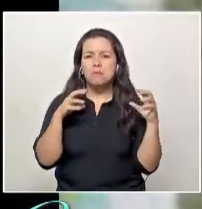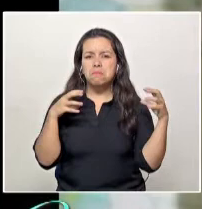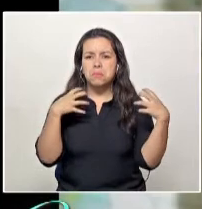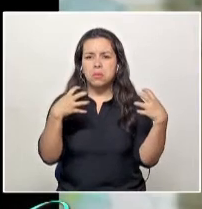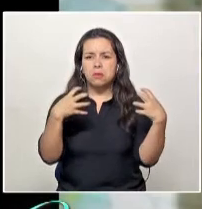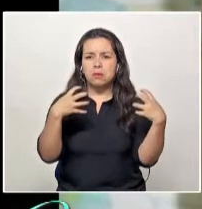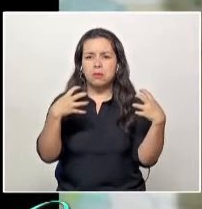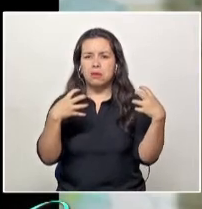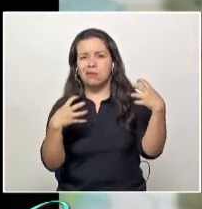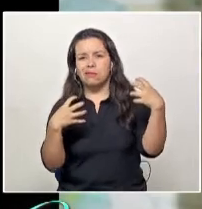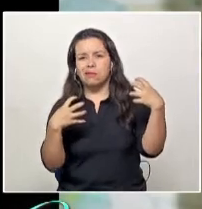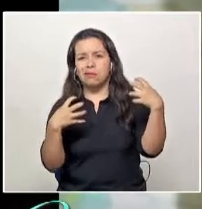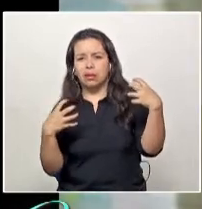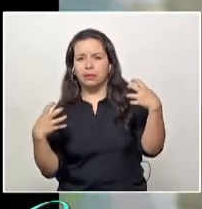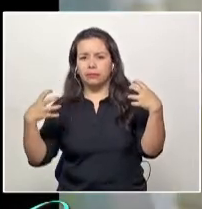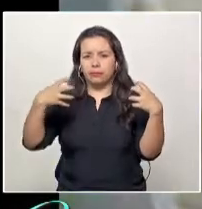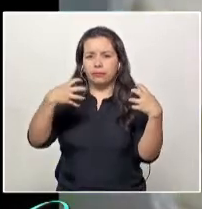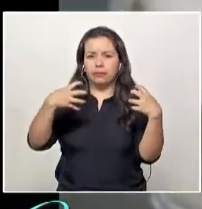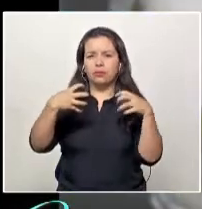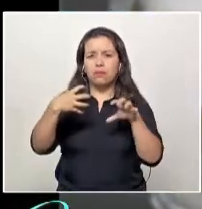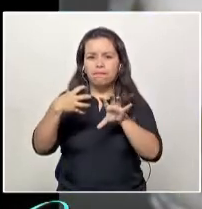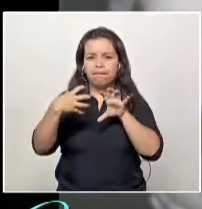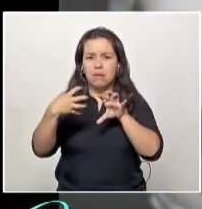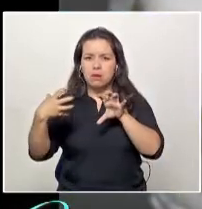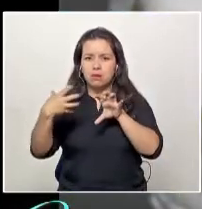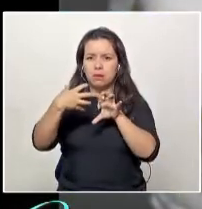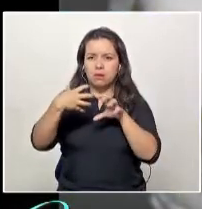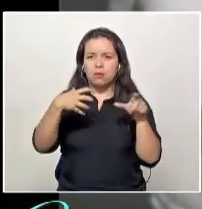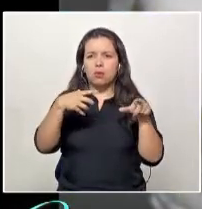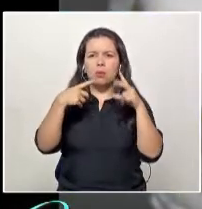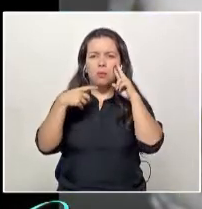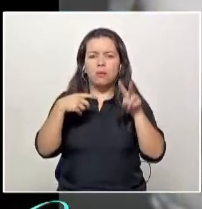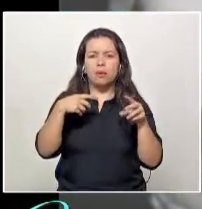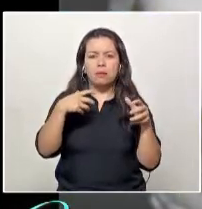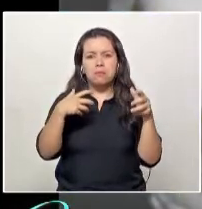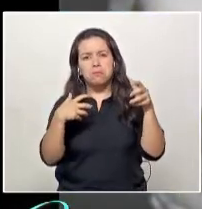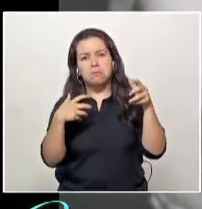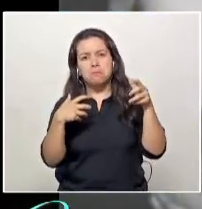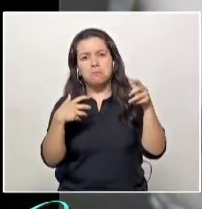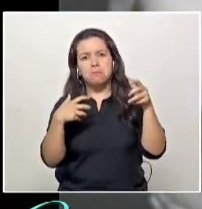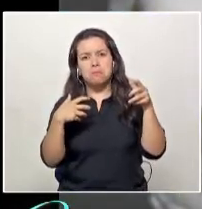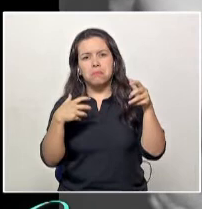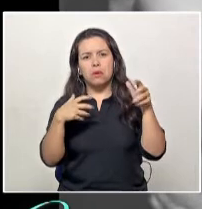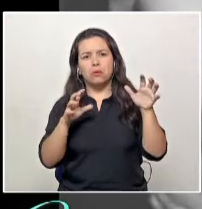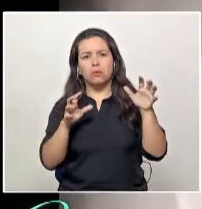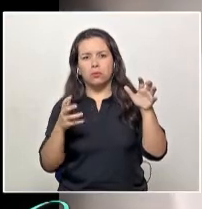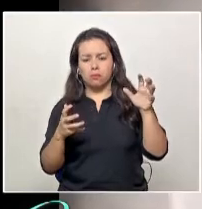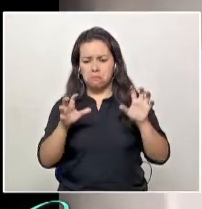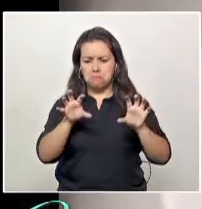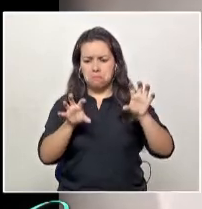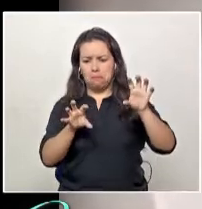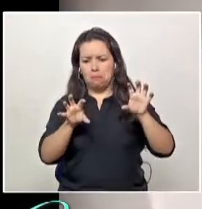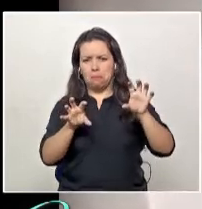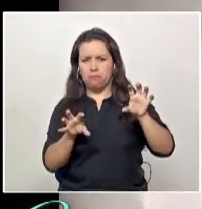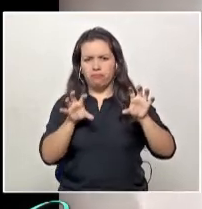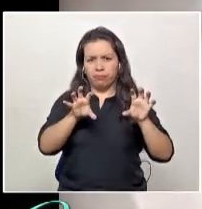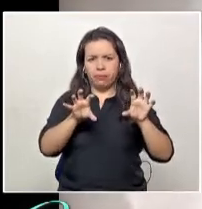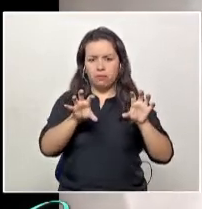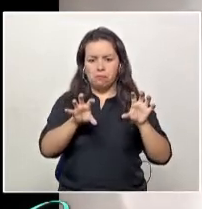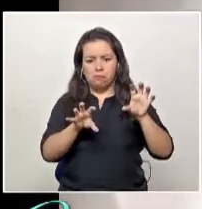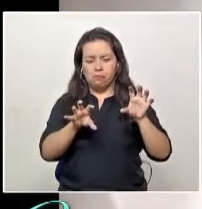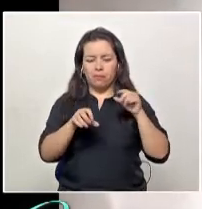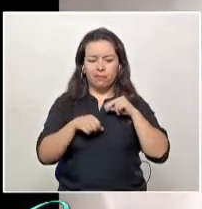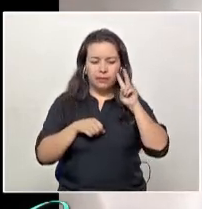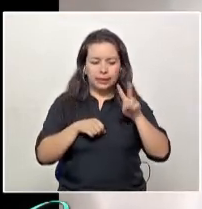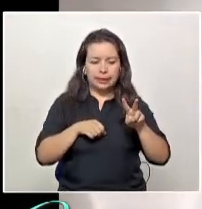muslo metido bien en la nalguita y uno ve el niño así, uno ve que los pliegues no cuadran, entonces uno ya solo hace